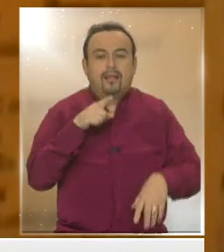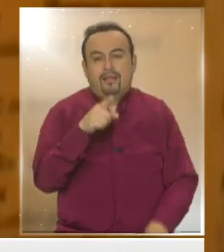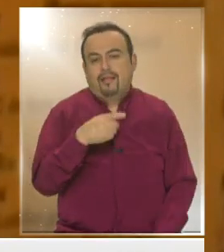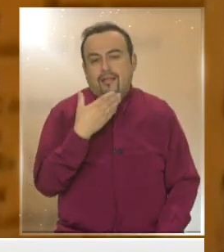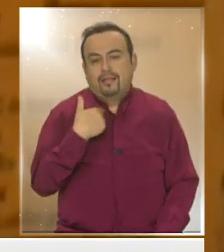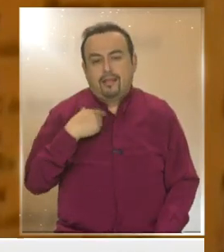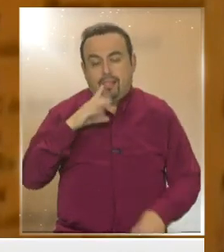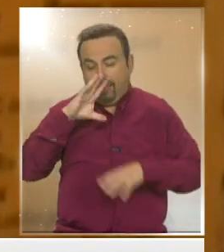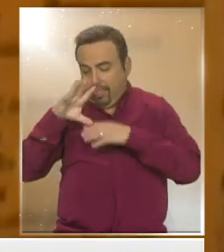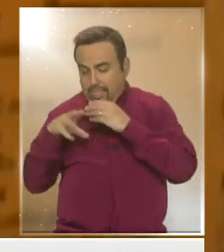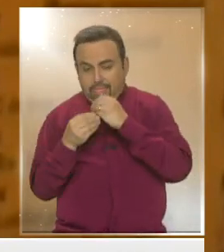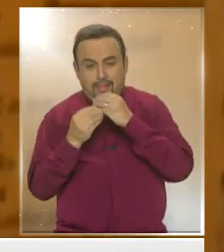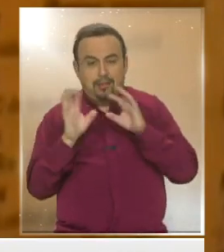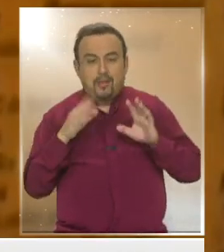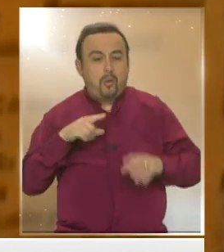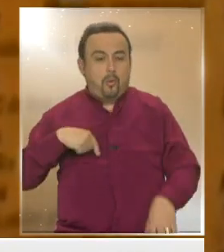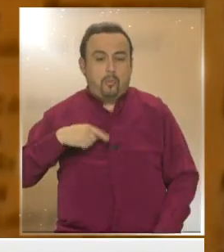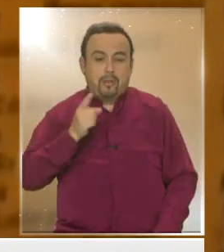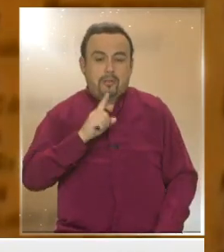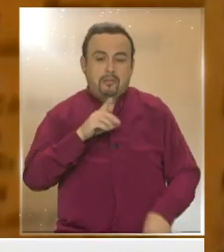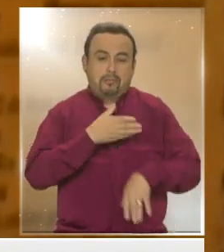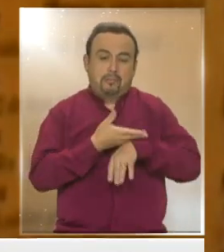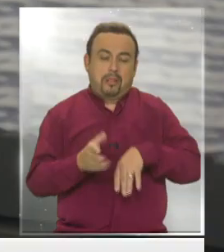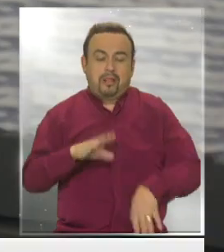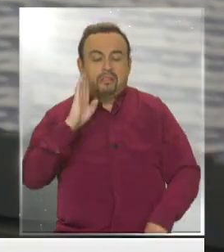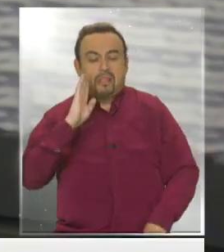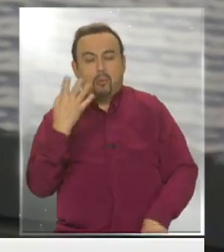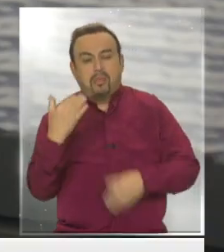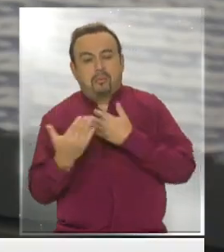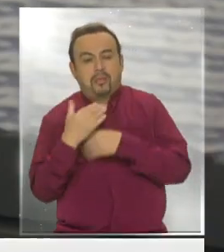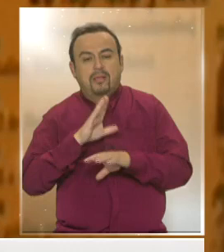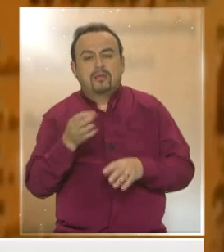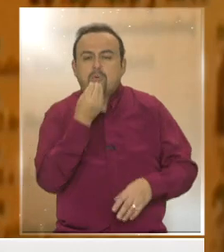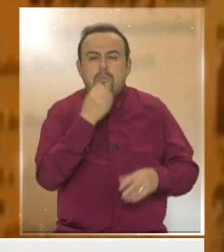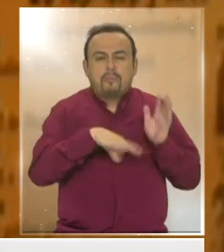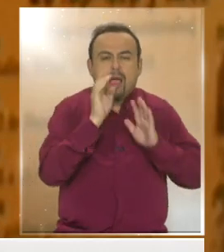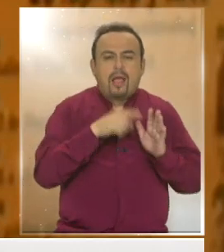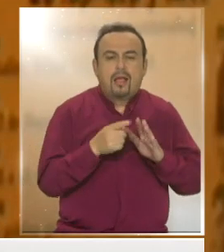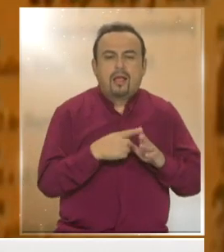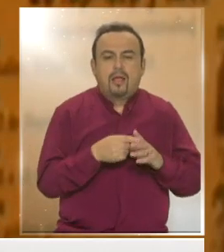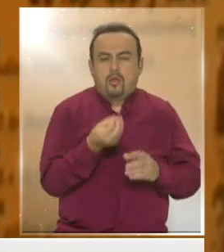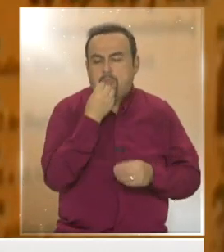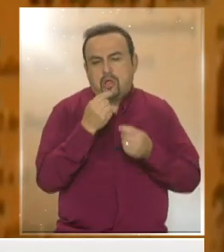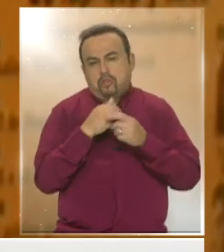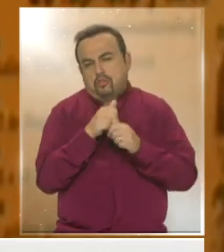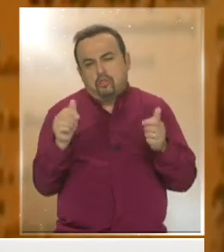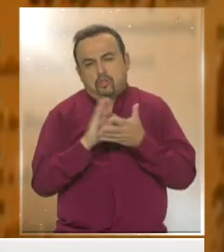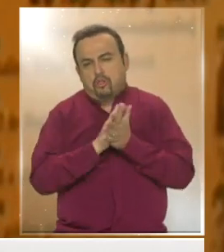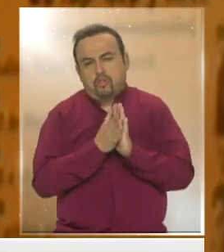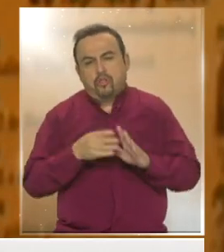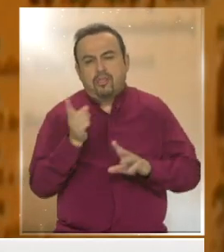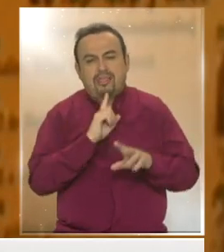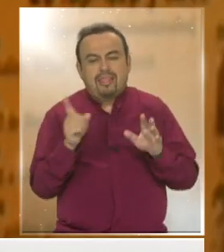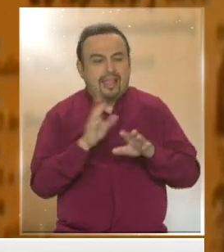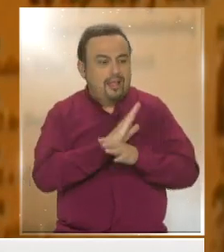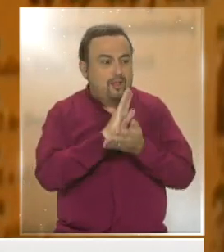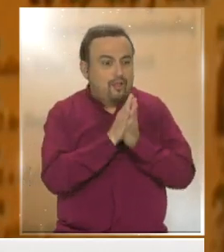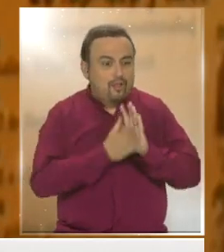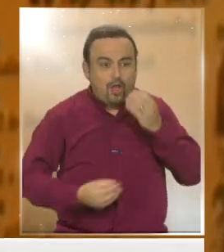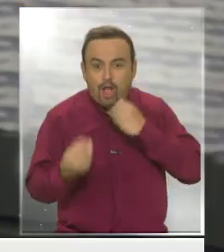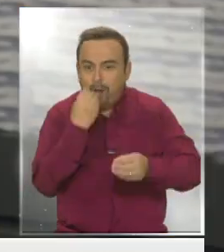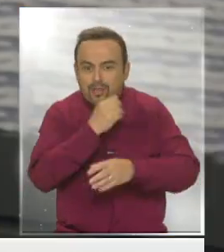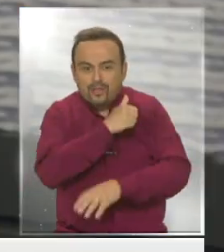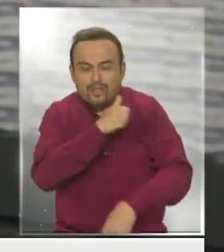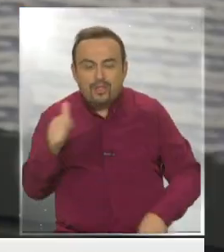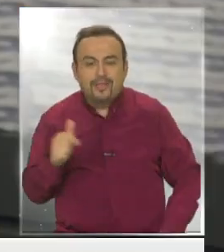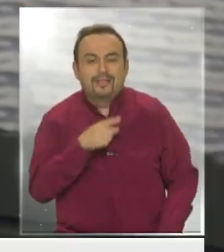noctámbula, pero ahora no me siento culpable de dormirme a las 4 de la mañana. ¿Qué es lo que más comes? Nos da por comer de todo, te digo, ya no queda nada que no hayamos